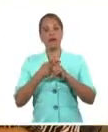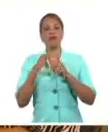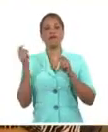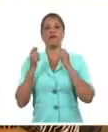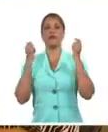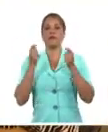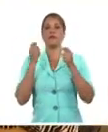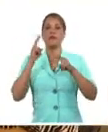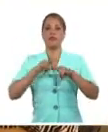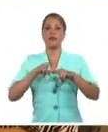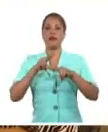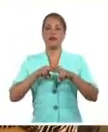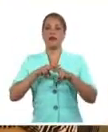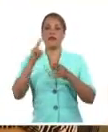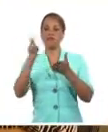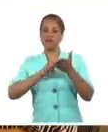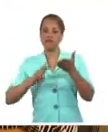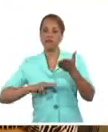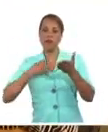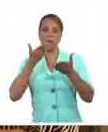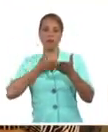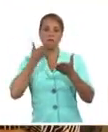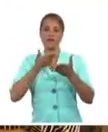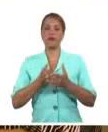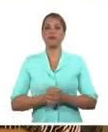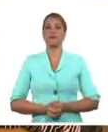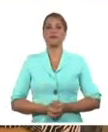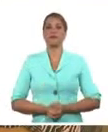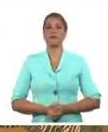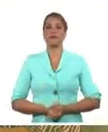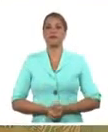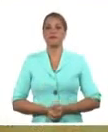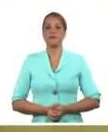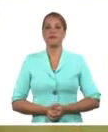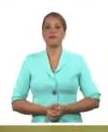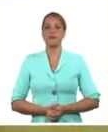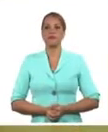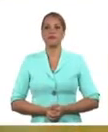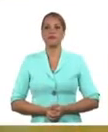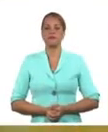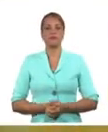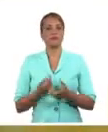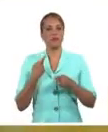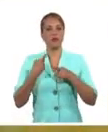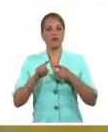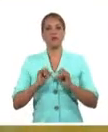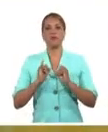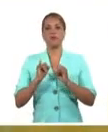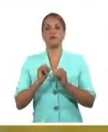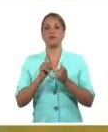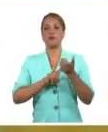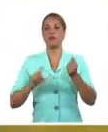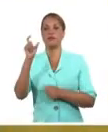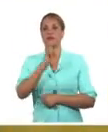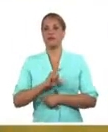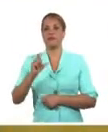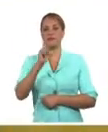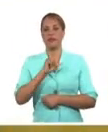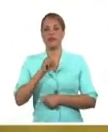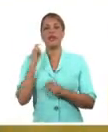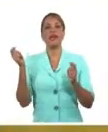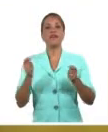Habana. Sayli Pérez Gordillo, Sistema Informativo de la Televisión Cubana. Y seguimos en Camagüey. La 11ª edición del